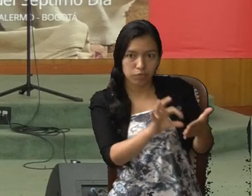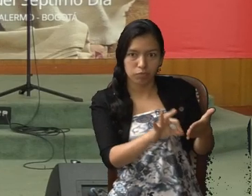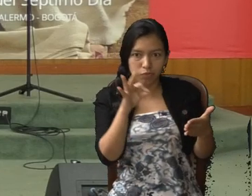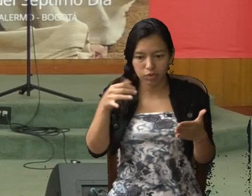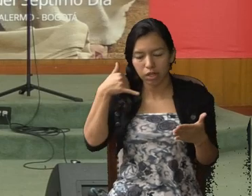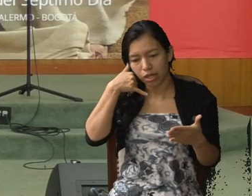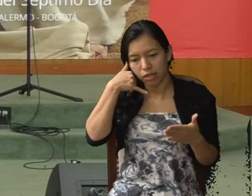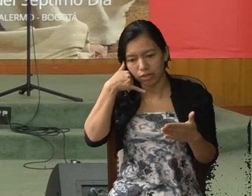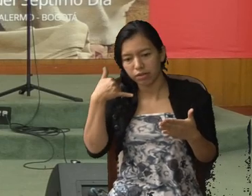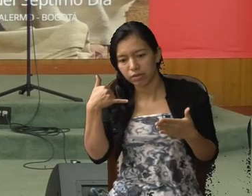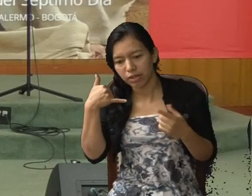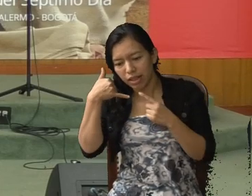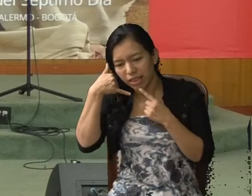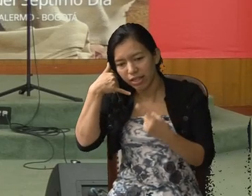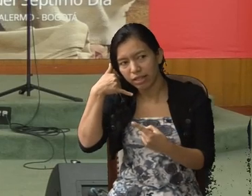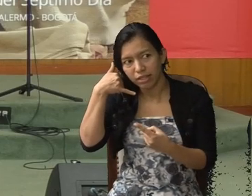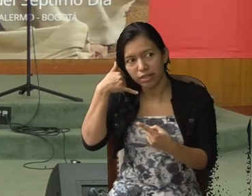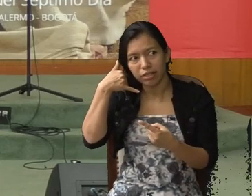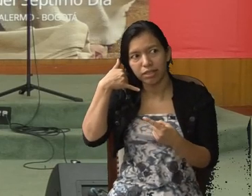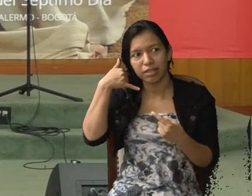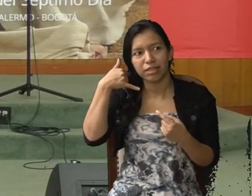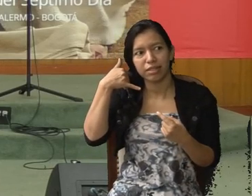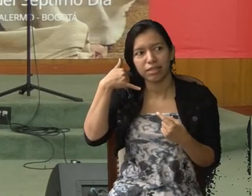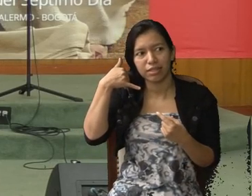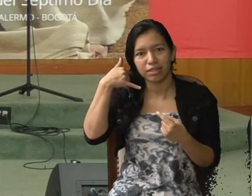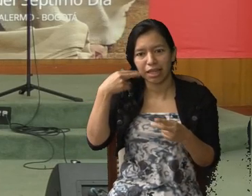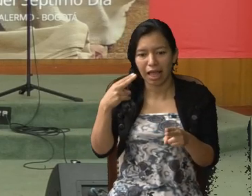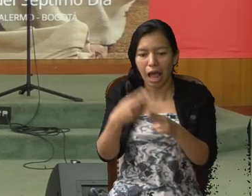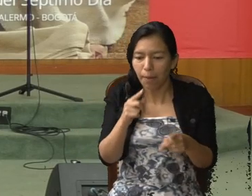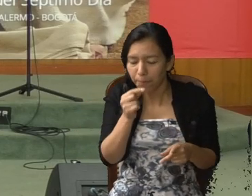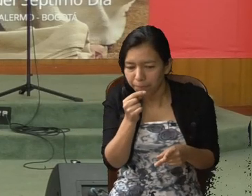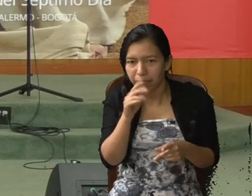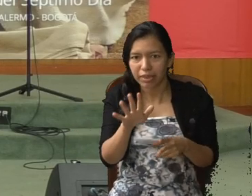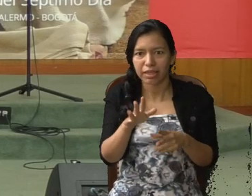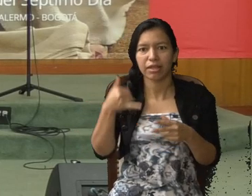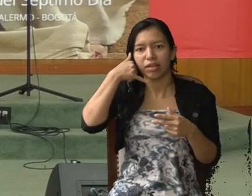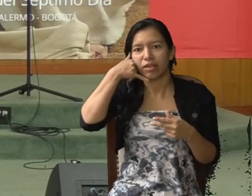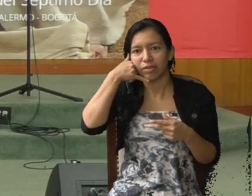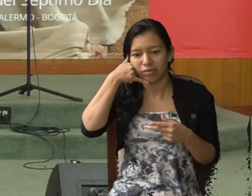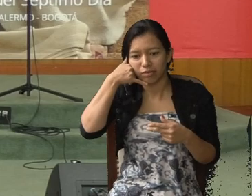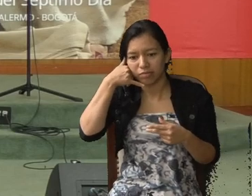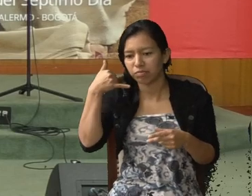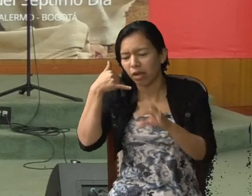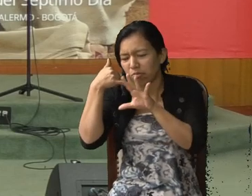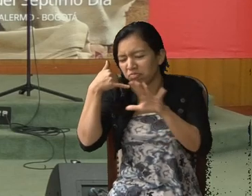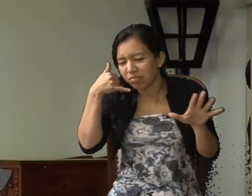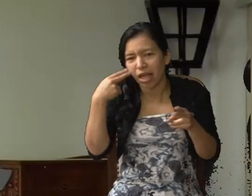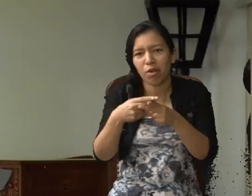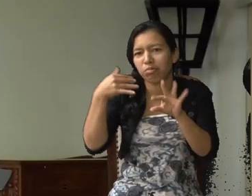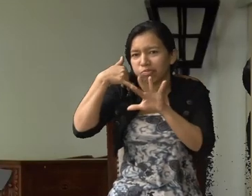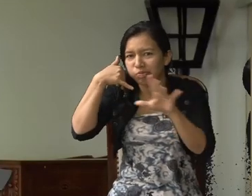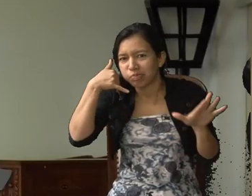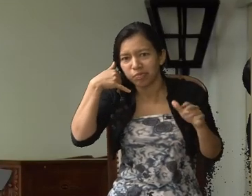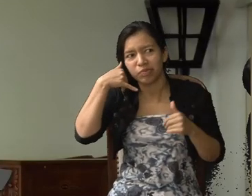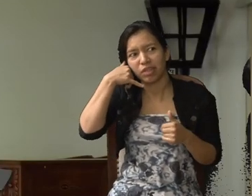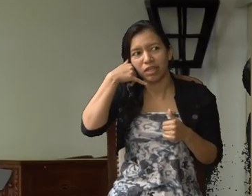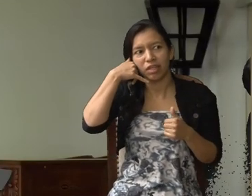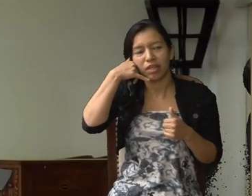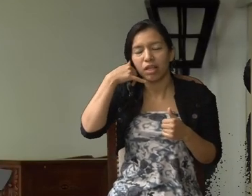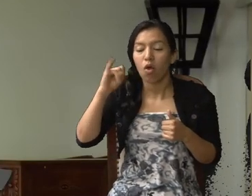dije, casi digo el nombre, le dije, fulanita, dice